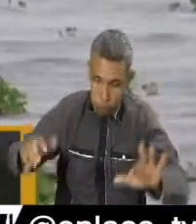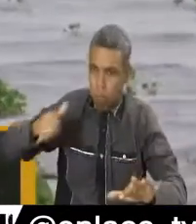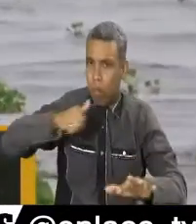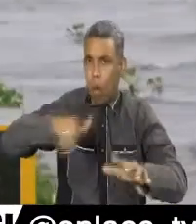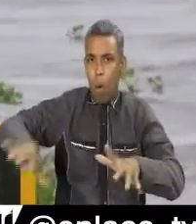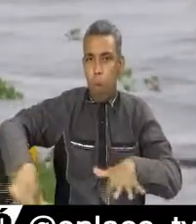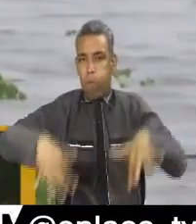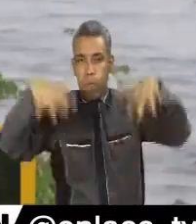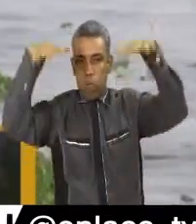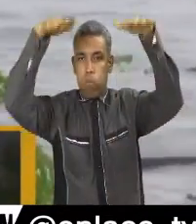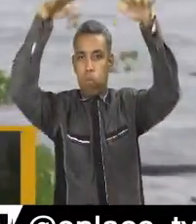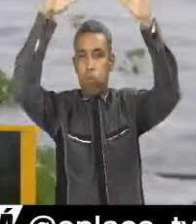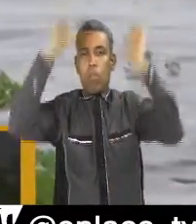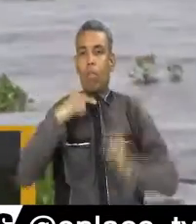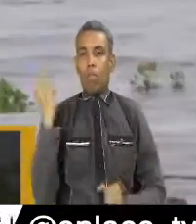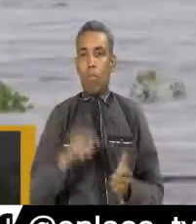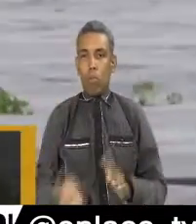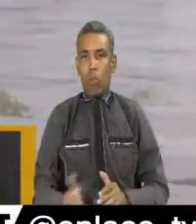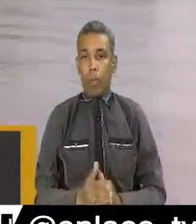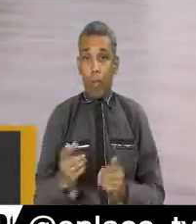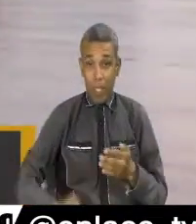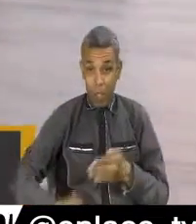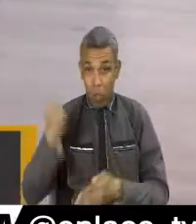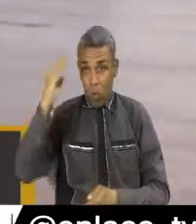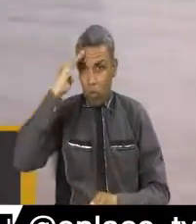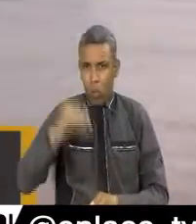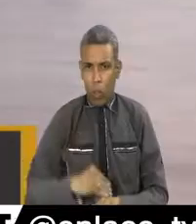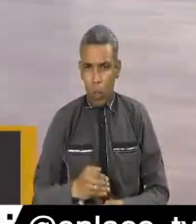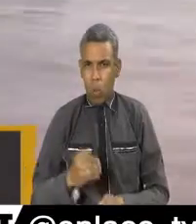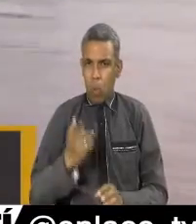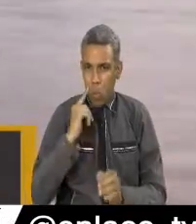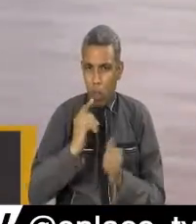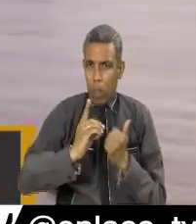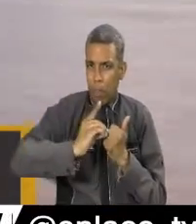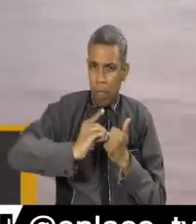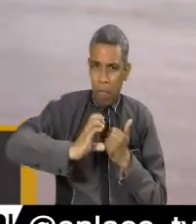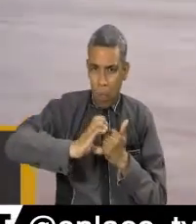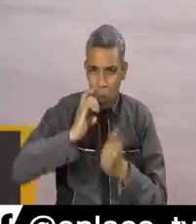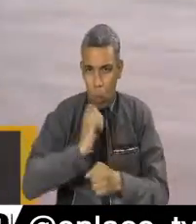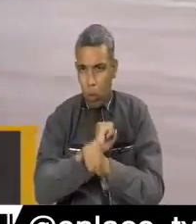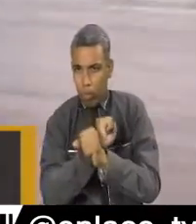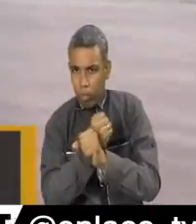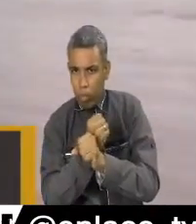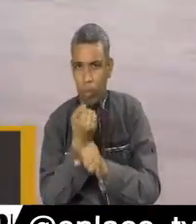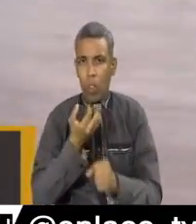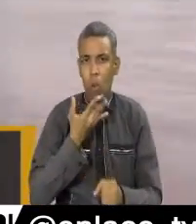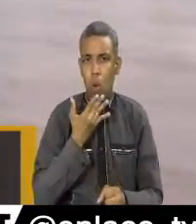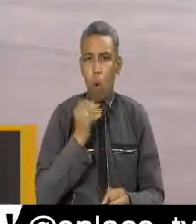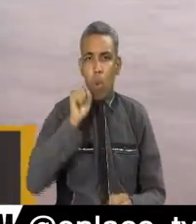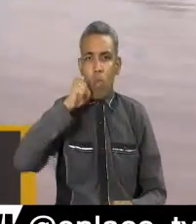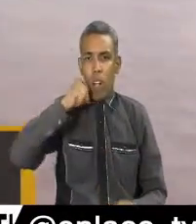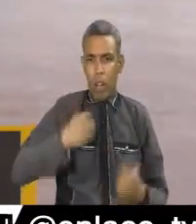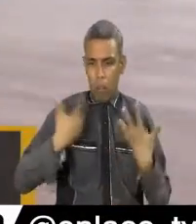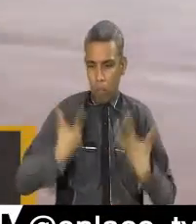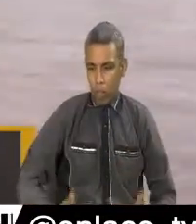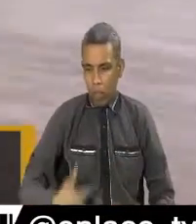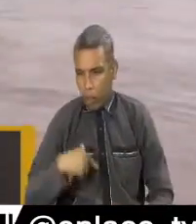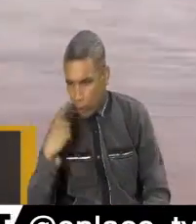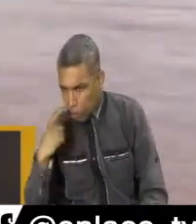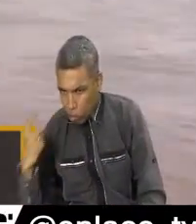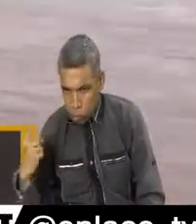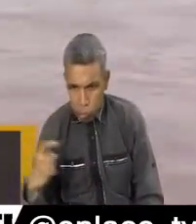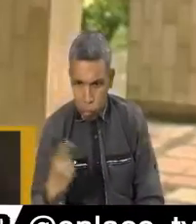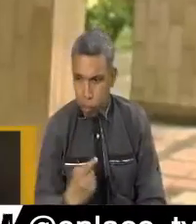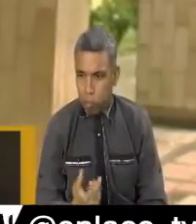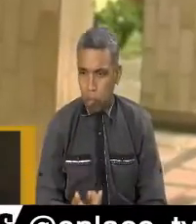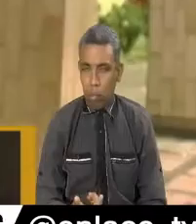autoridades activaron de inmediato la búsqueda, sin embargo, hasta el momento esta no ha arrojado ningún resultado. Bueno, inmediatamente los pescadores que se encontraban